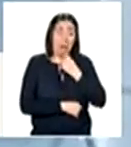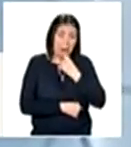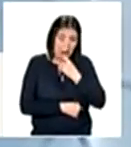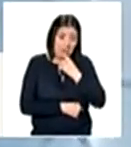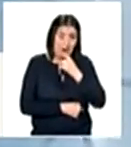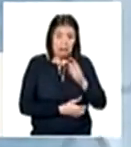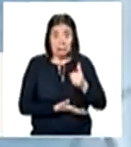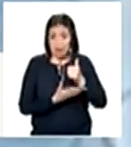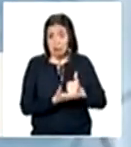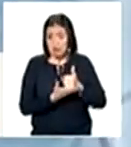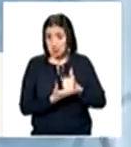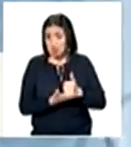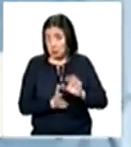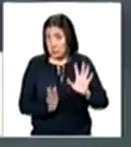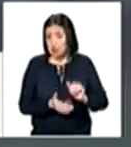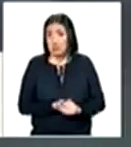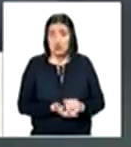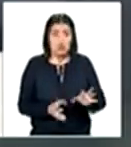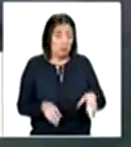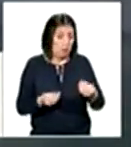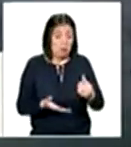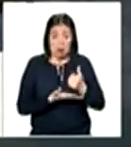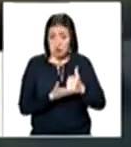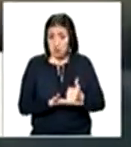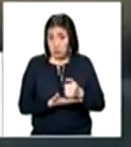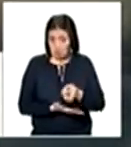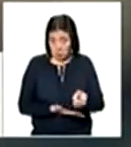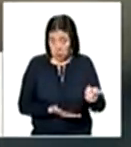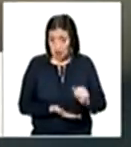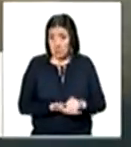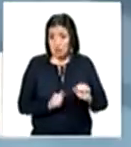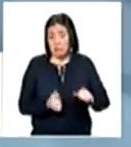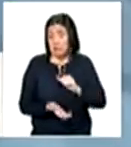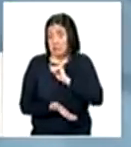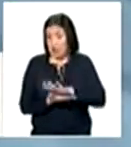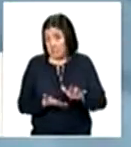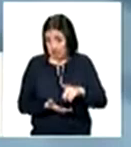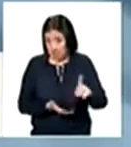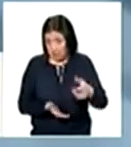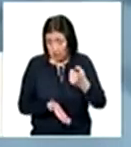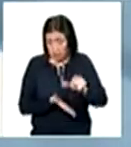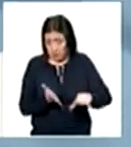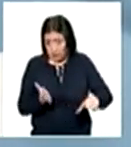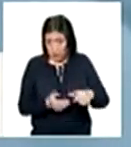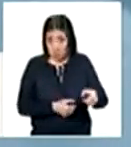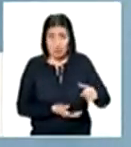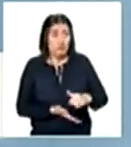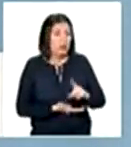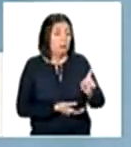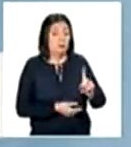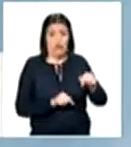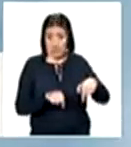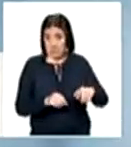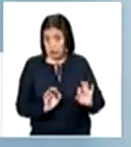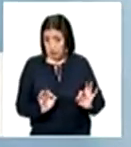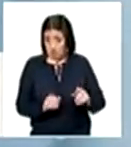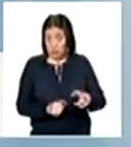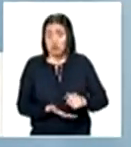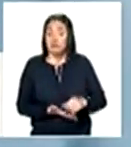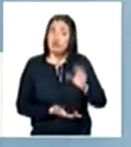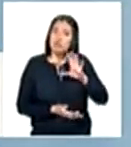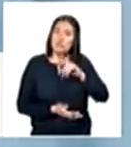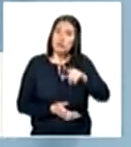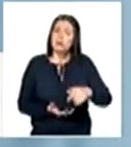hay que ayudar y la manera de poderlo ayudar, este procedimiento fue gratuito. Esta colaboración no termina aquí. Se busca